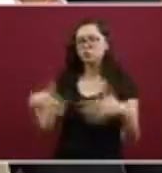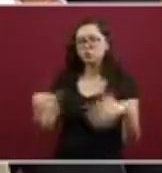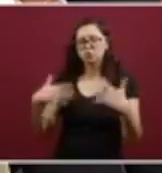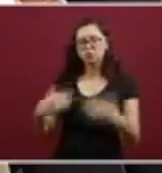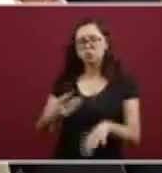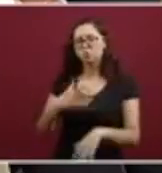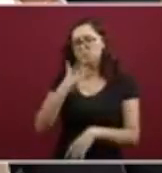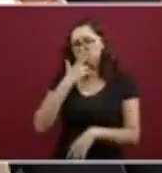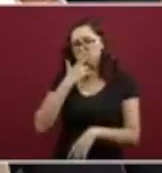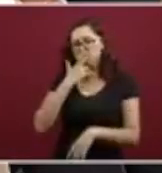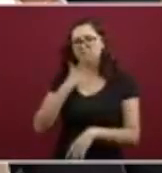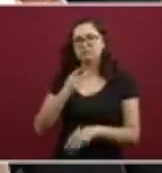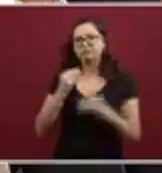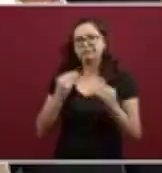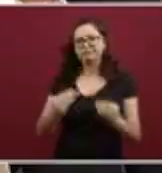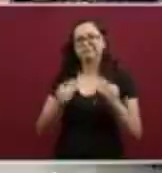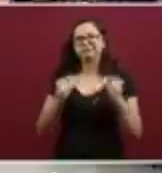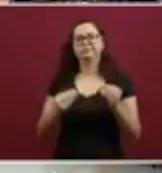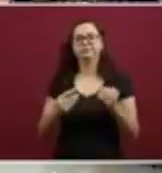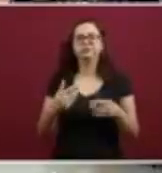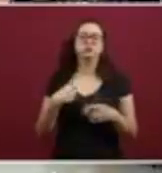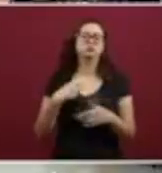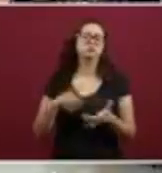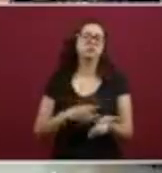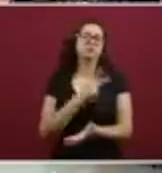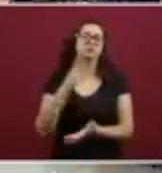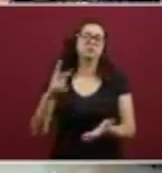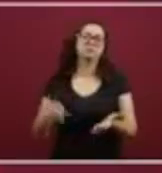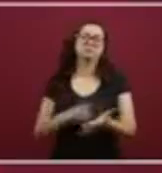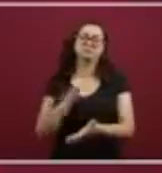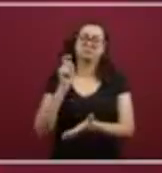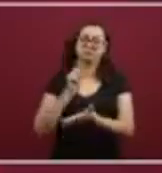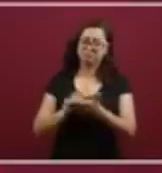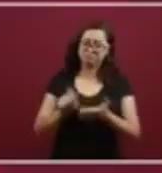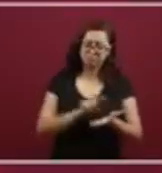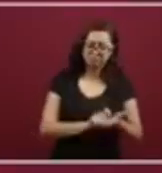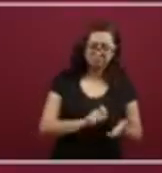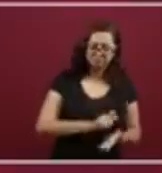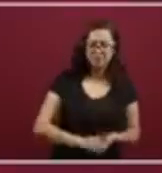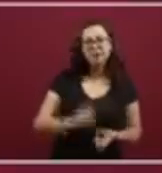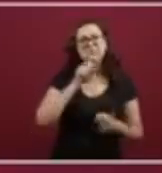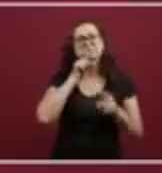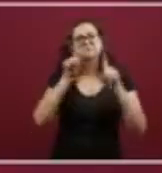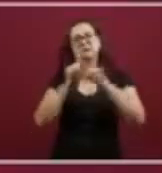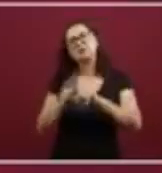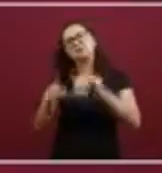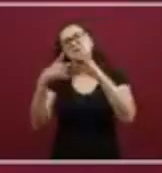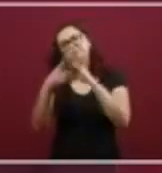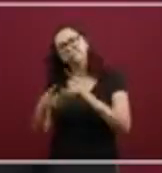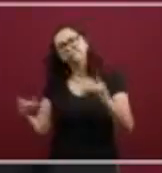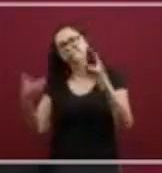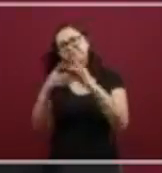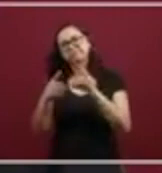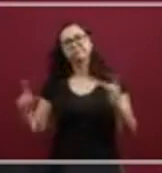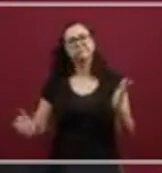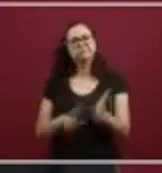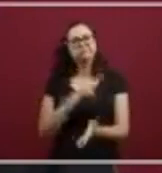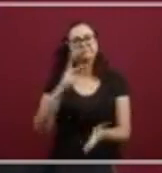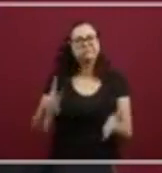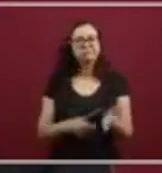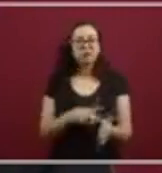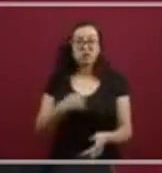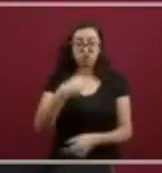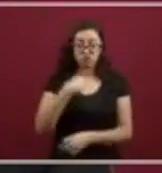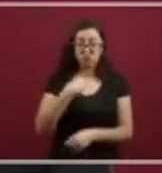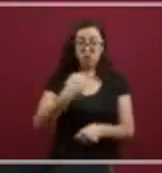he escrito y lo he contado muchas veces. Yo estoy aquí